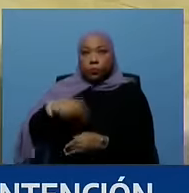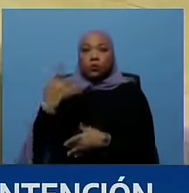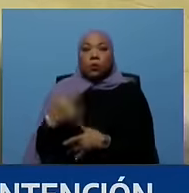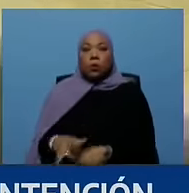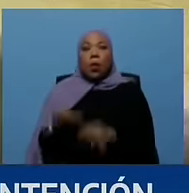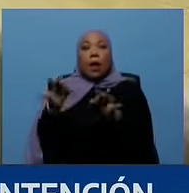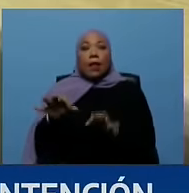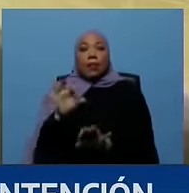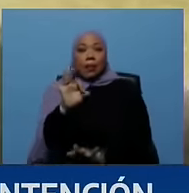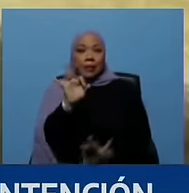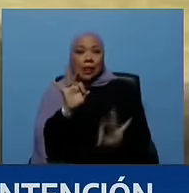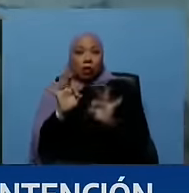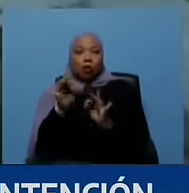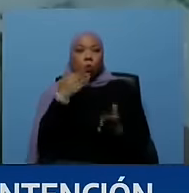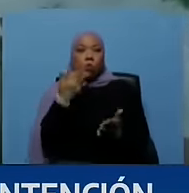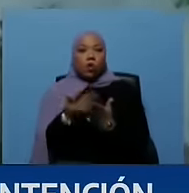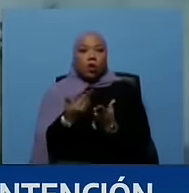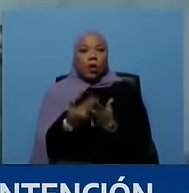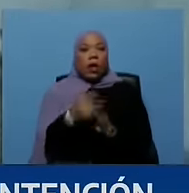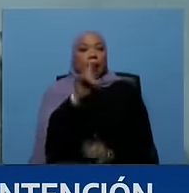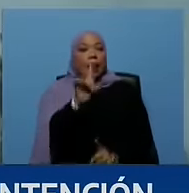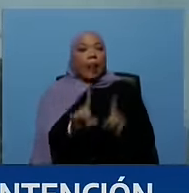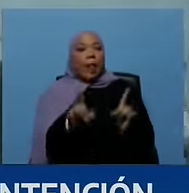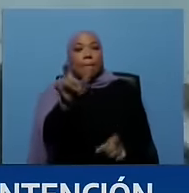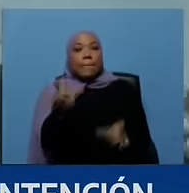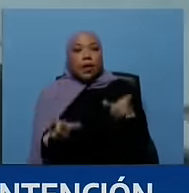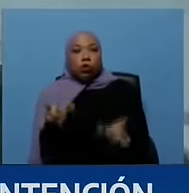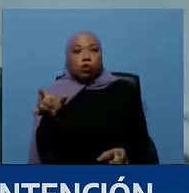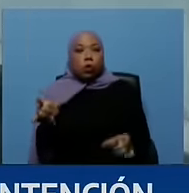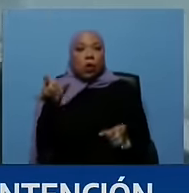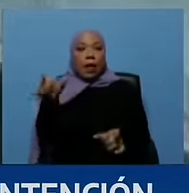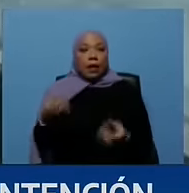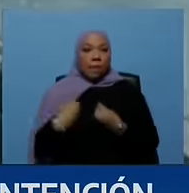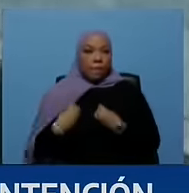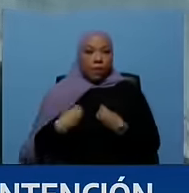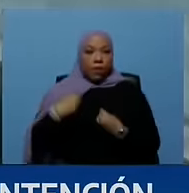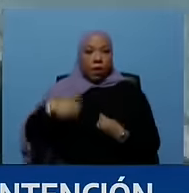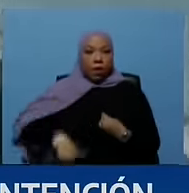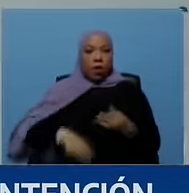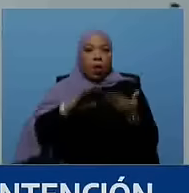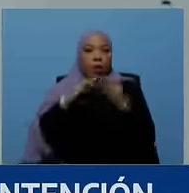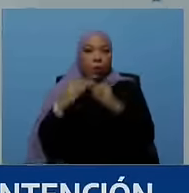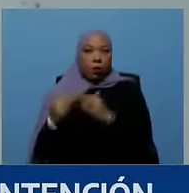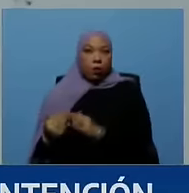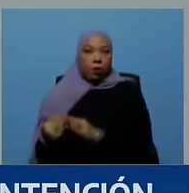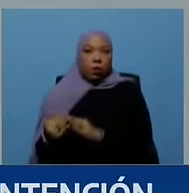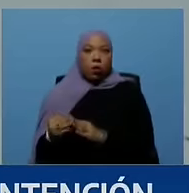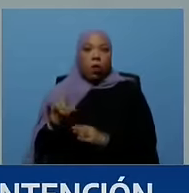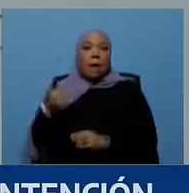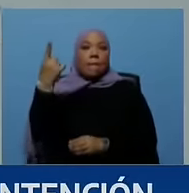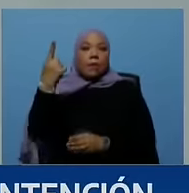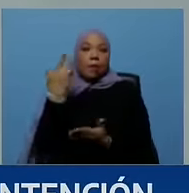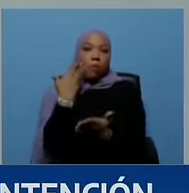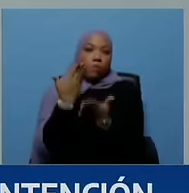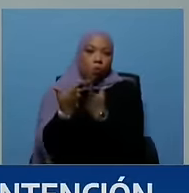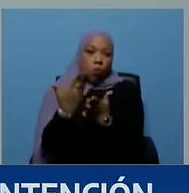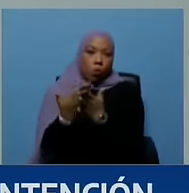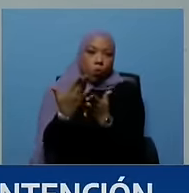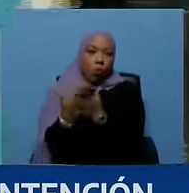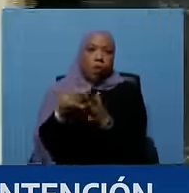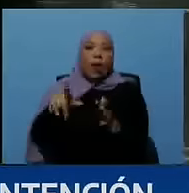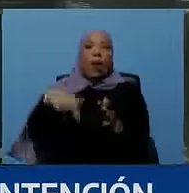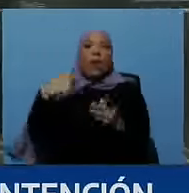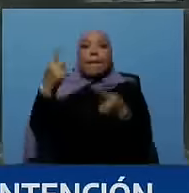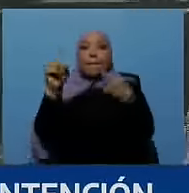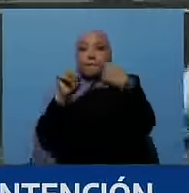se seleccionaron por parte de los vecinos y vecinas? Ok, mire, el primer proyecto, luego de ir a asamblea